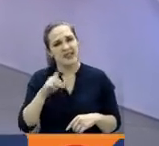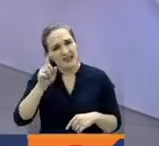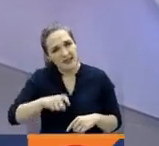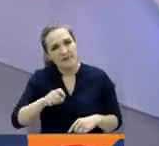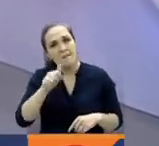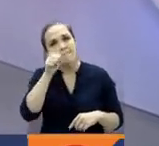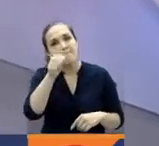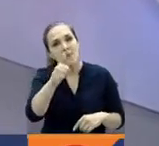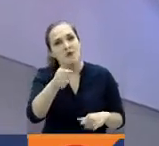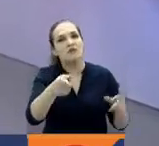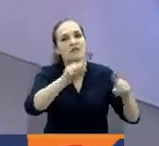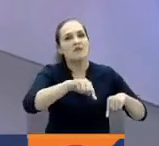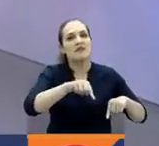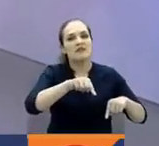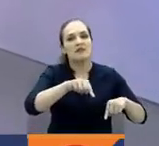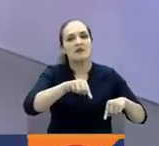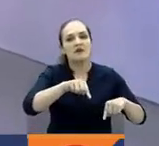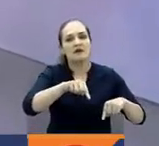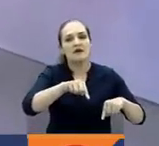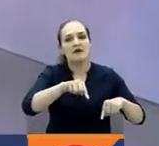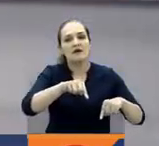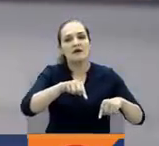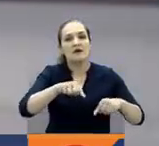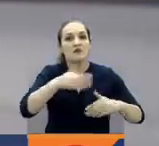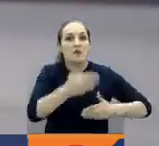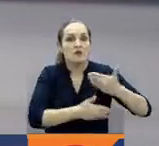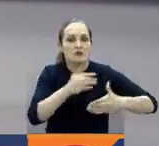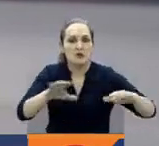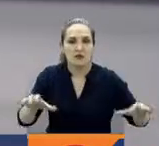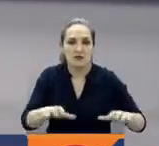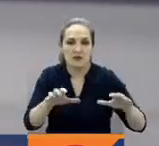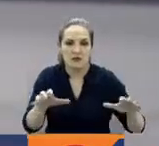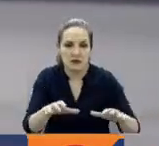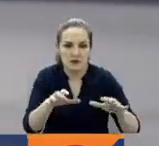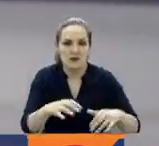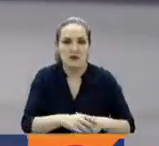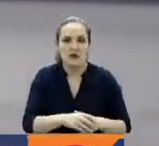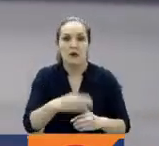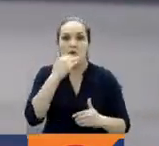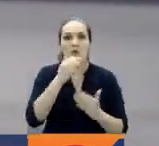replantearse la forma en la que se están planteando estas actividades. A la hora de las